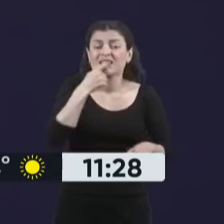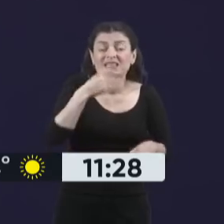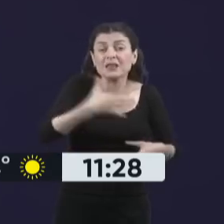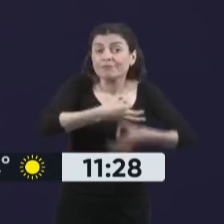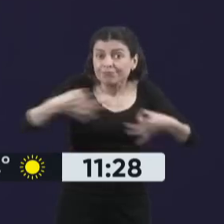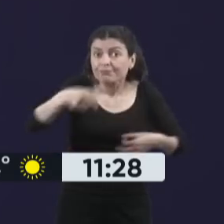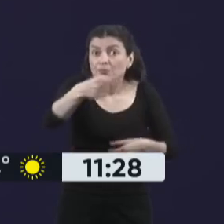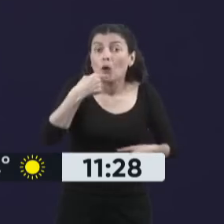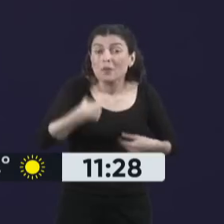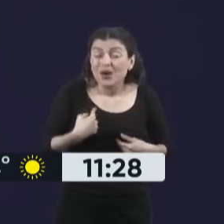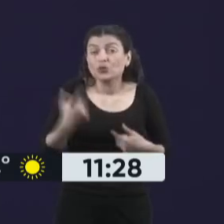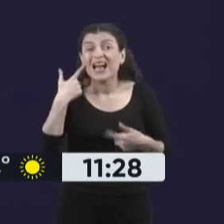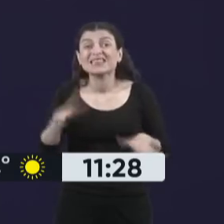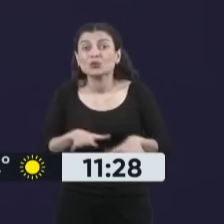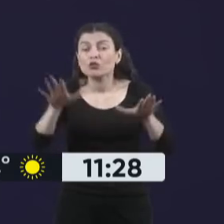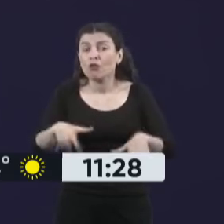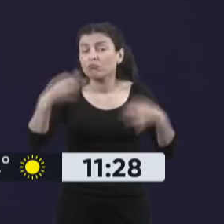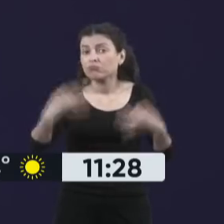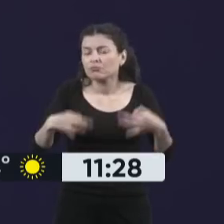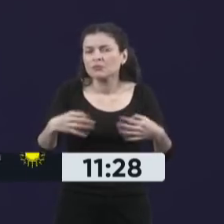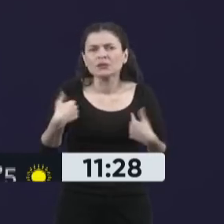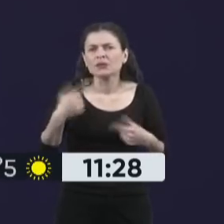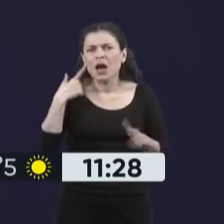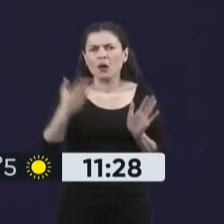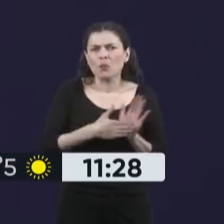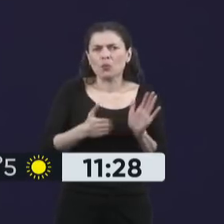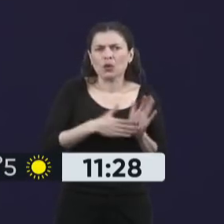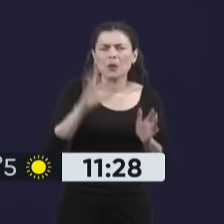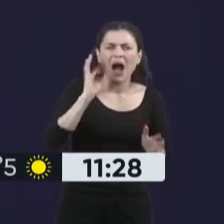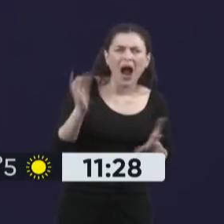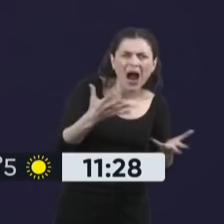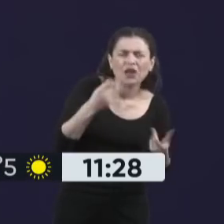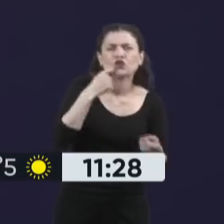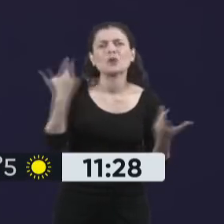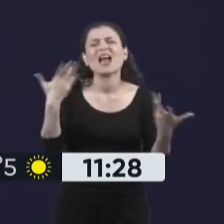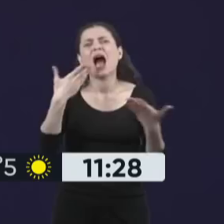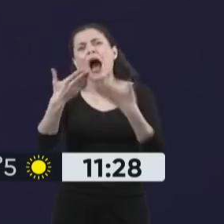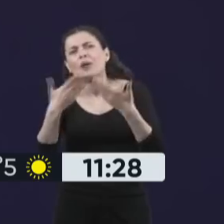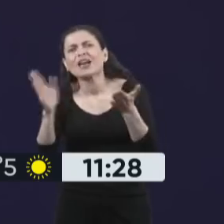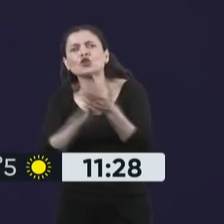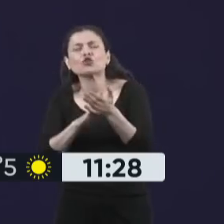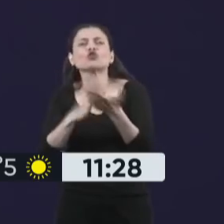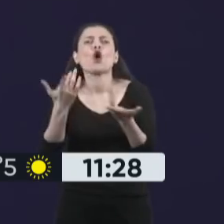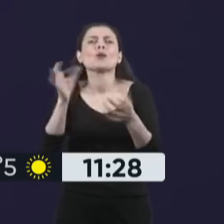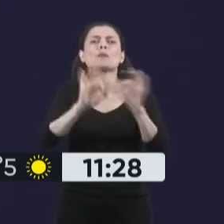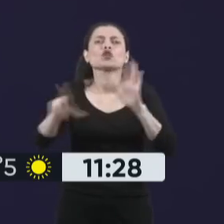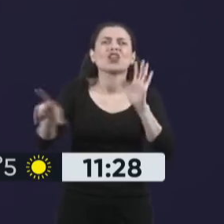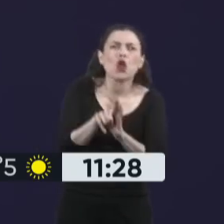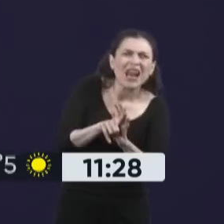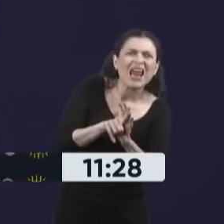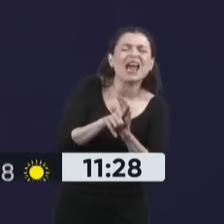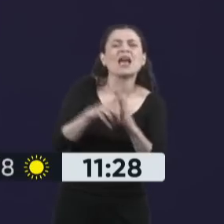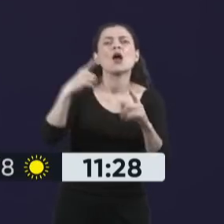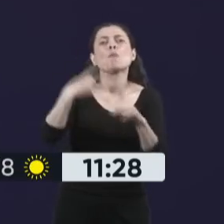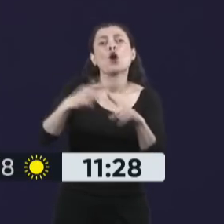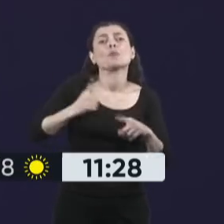haya ocurrido, no me consta que haya habido ningún tipo de charla con respecto a eso entre el presidente y